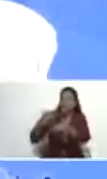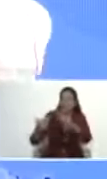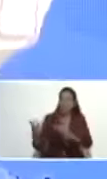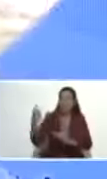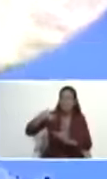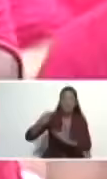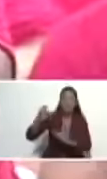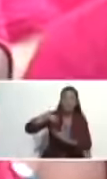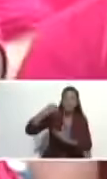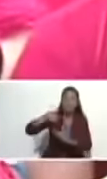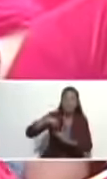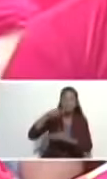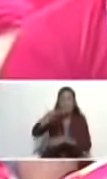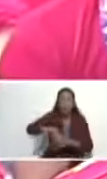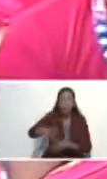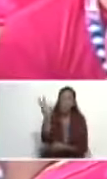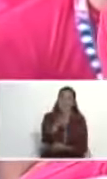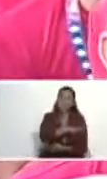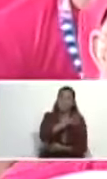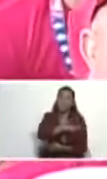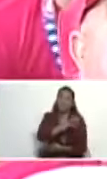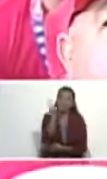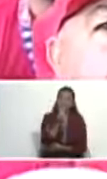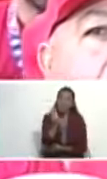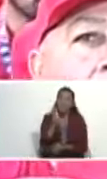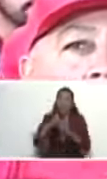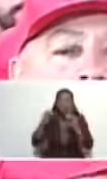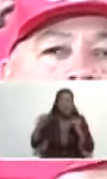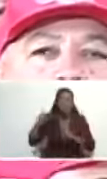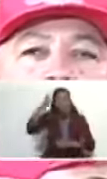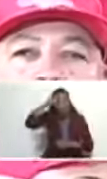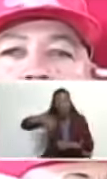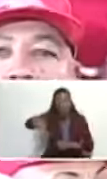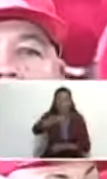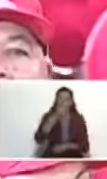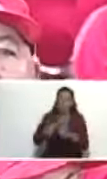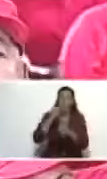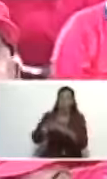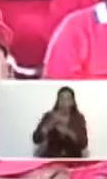ingresos para toda la sociedad venezolana, para todo el pueblo de Venezuela.